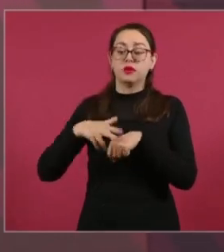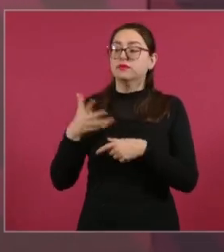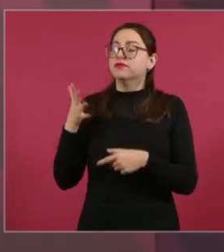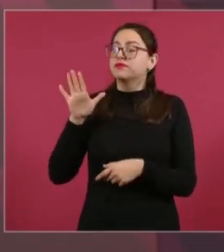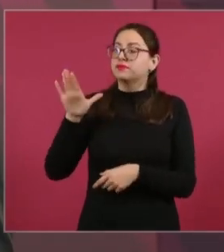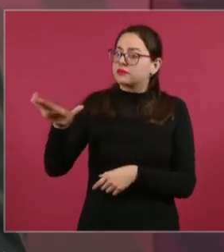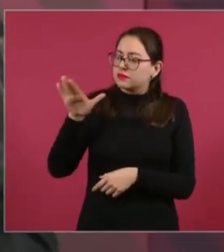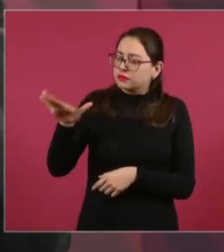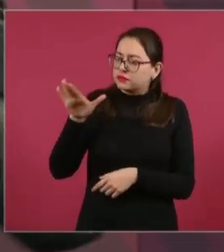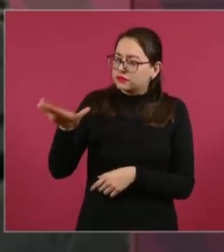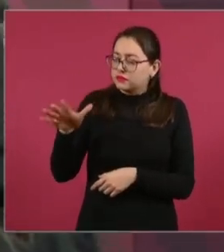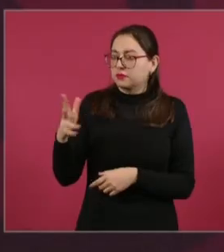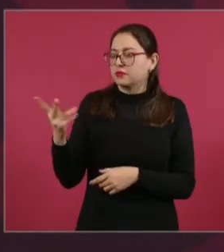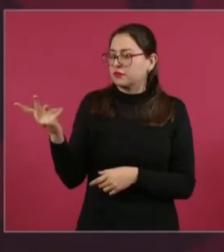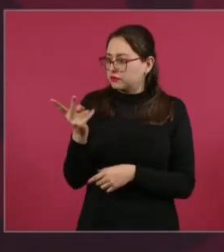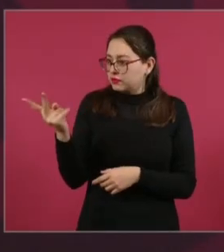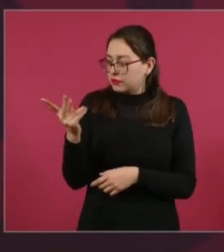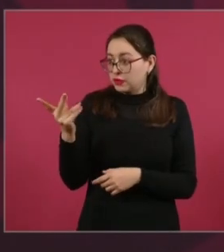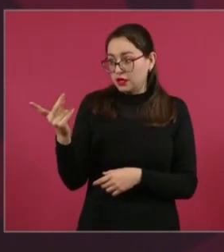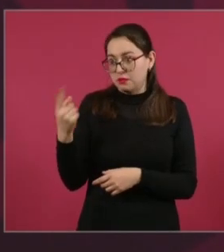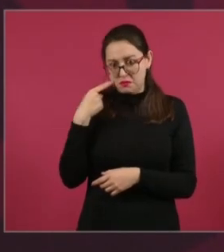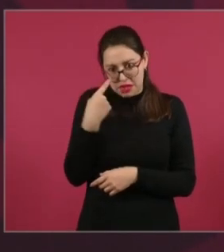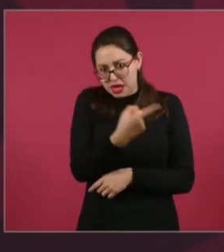Bernardo Bates de que se actuara.